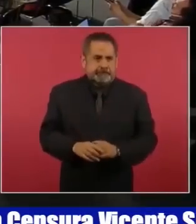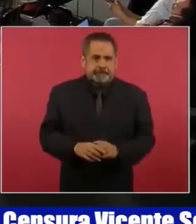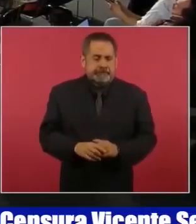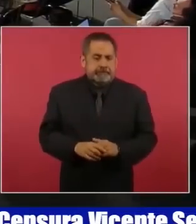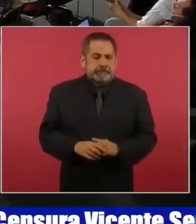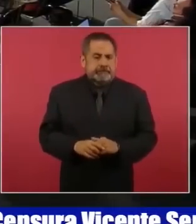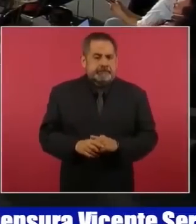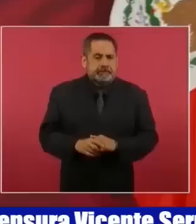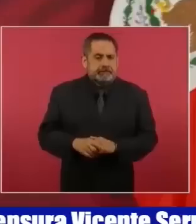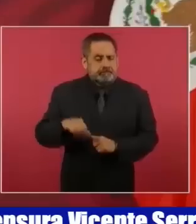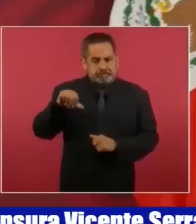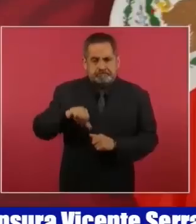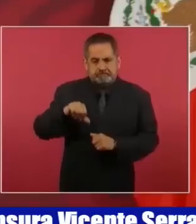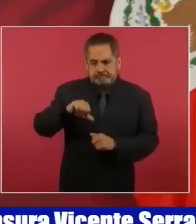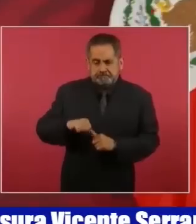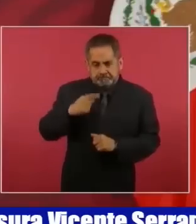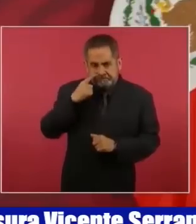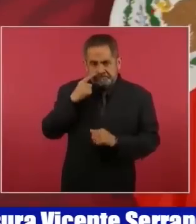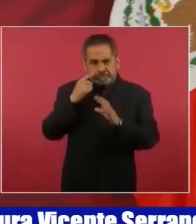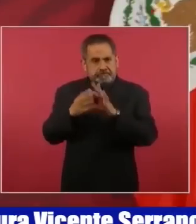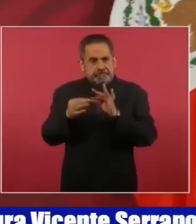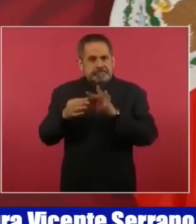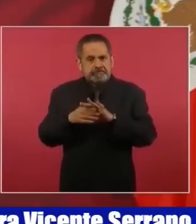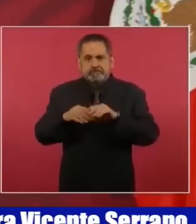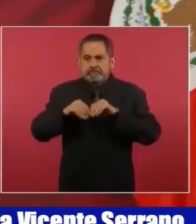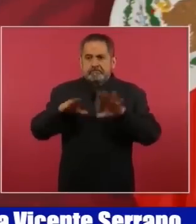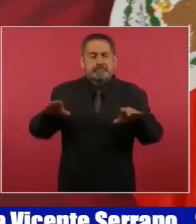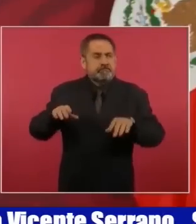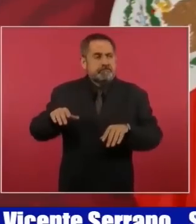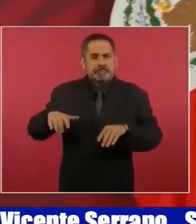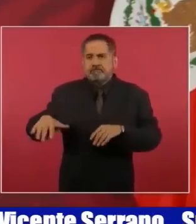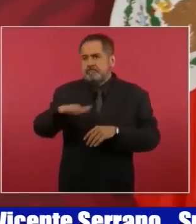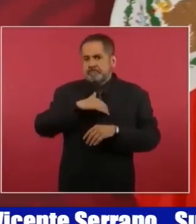Hoy vamos a dar a conocer esto